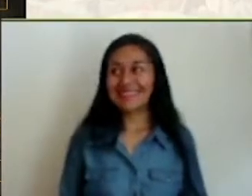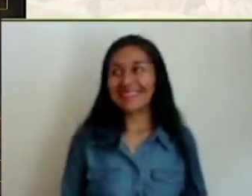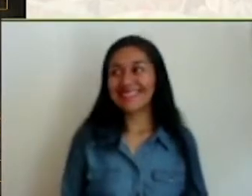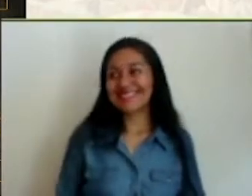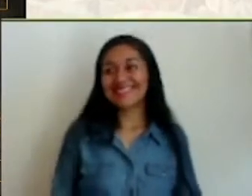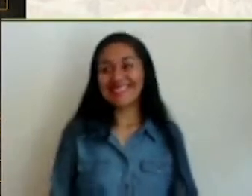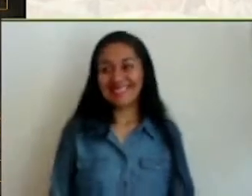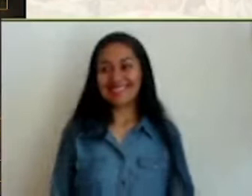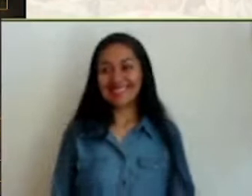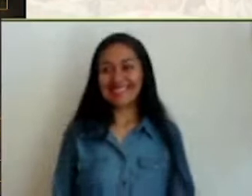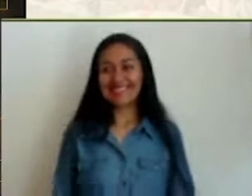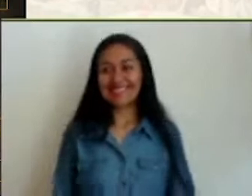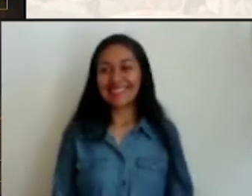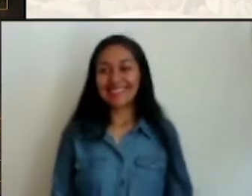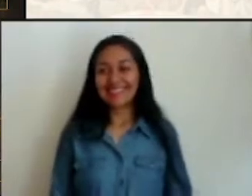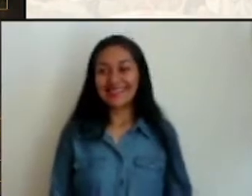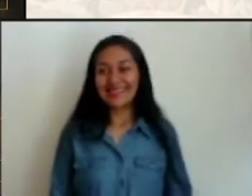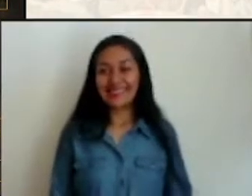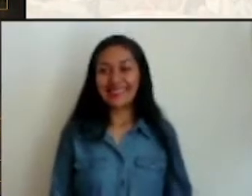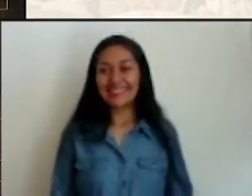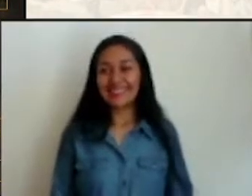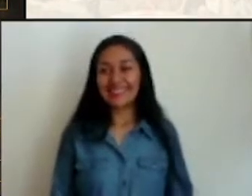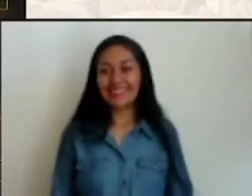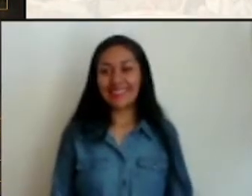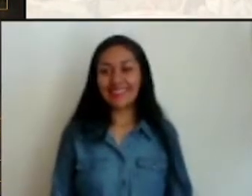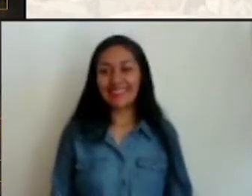considerazione potrebbe essere posta col confronto con il presente.